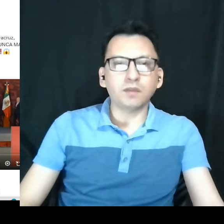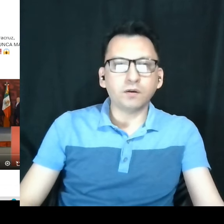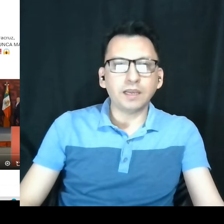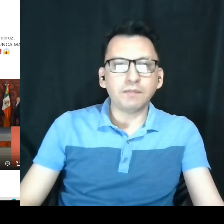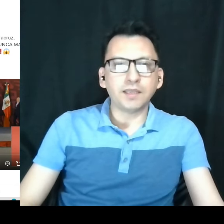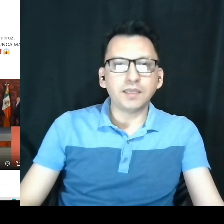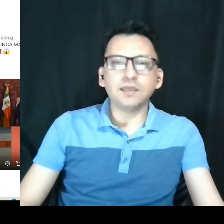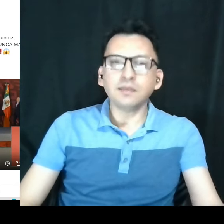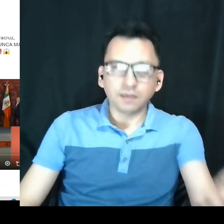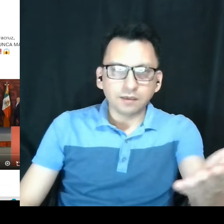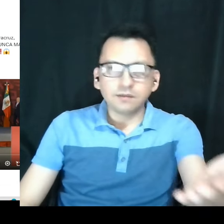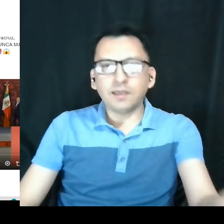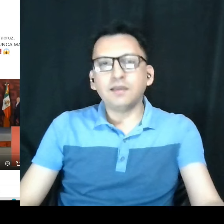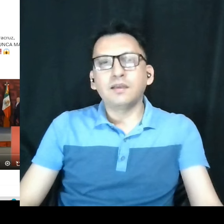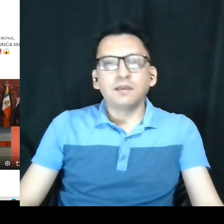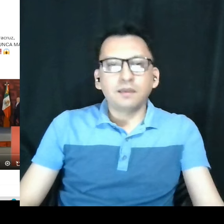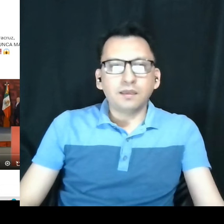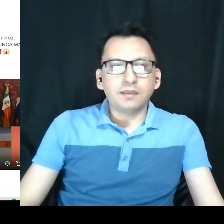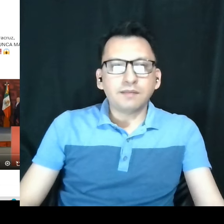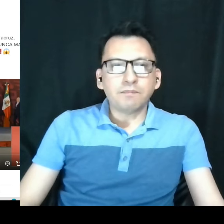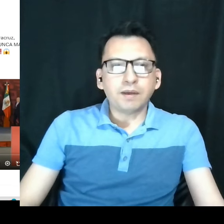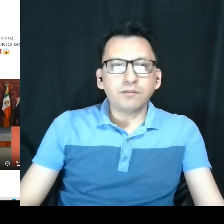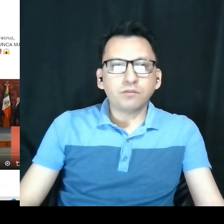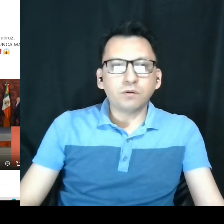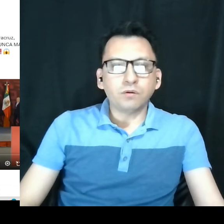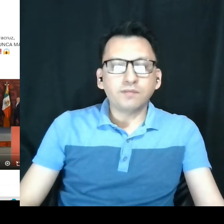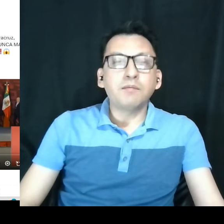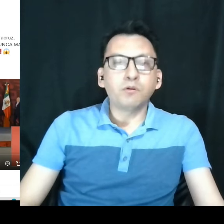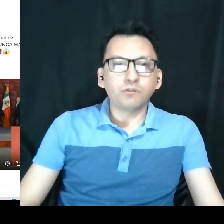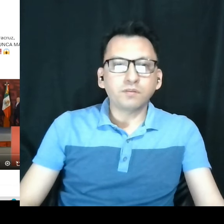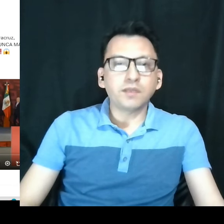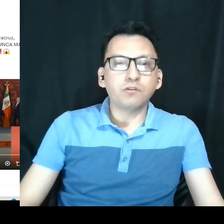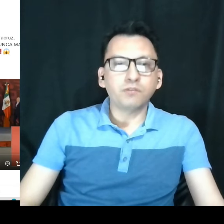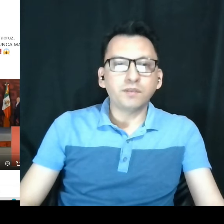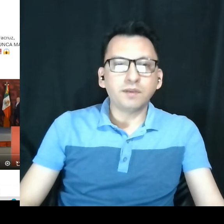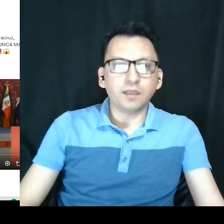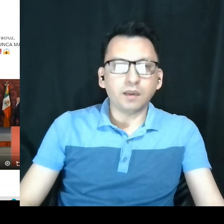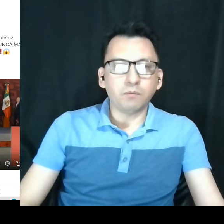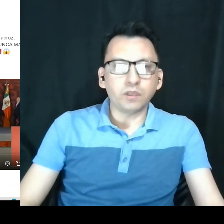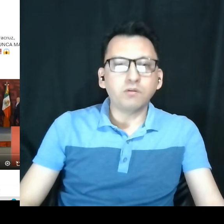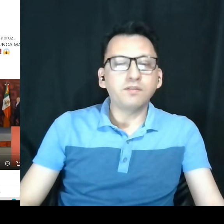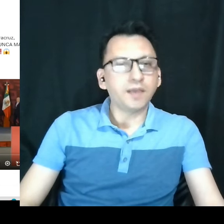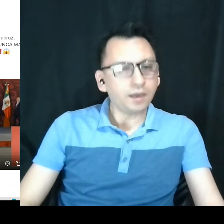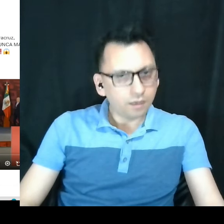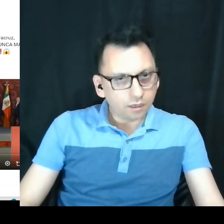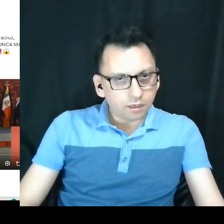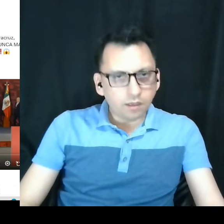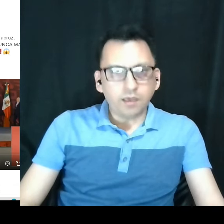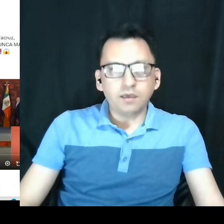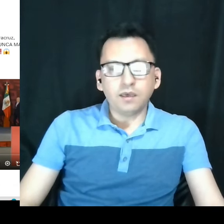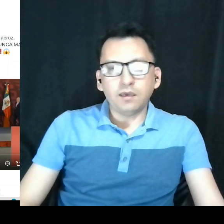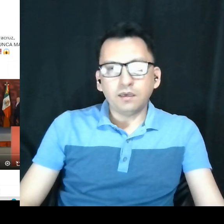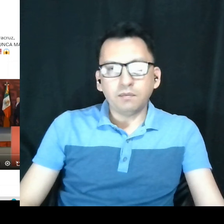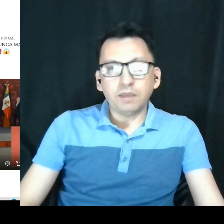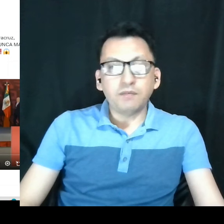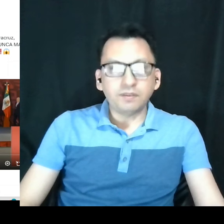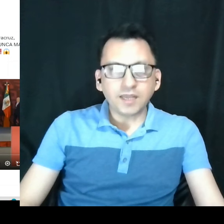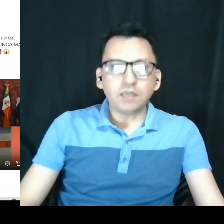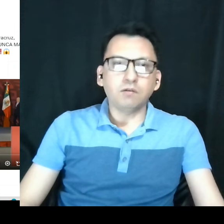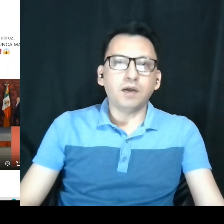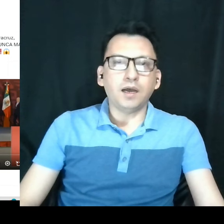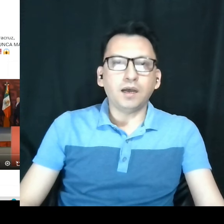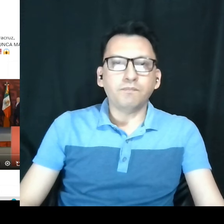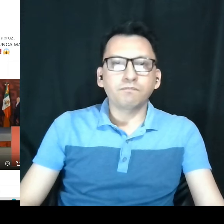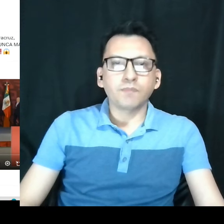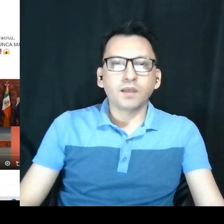apenas hoy hoy en la mañanita se eh destapa esto este abuso esta injusticia del poder judicial eh eh